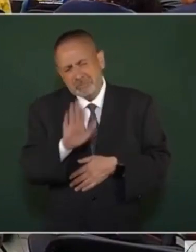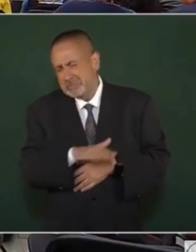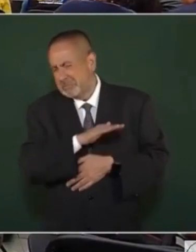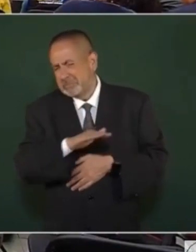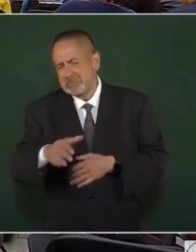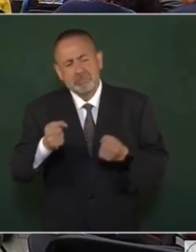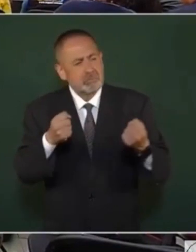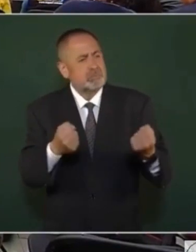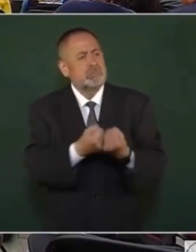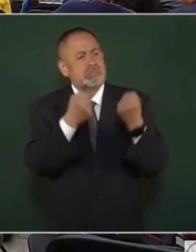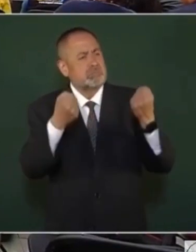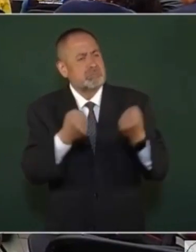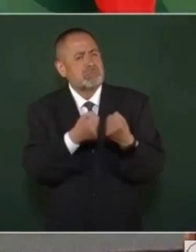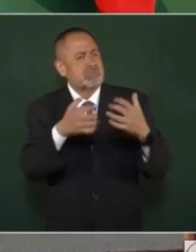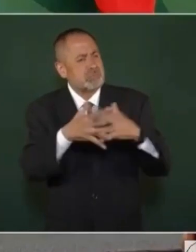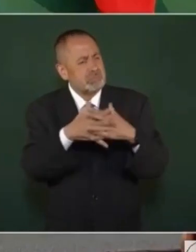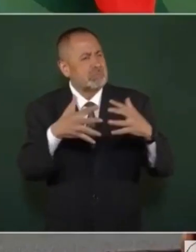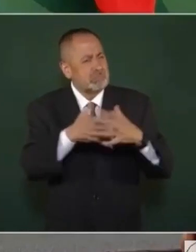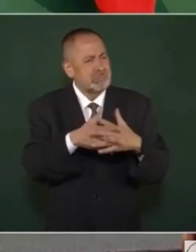En los enfrentamientos,